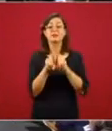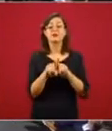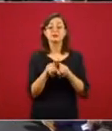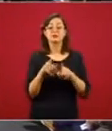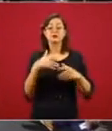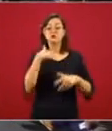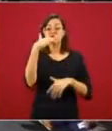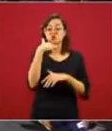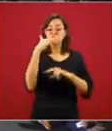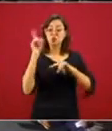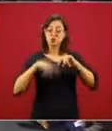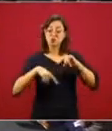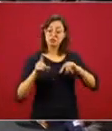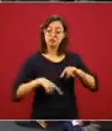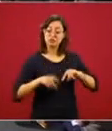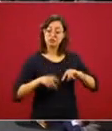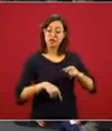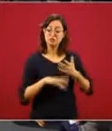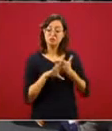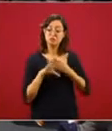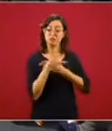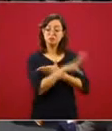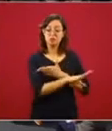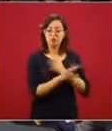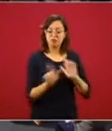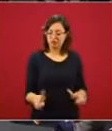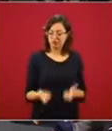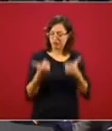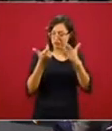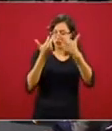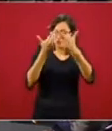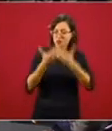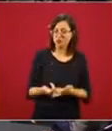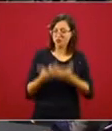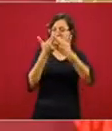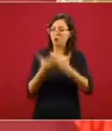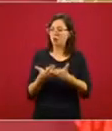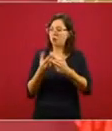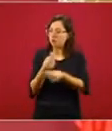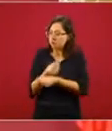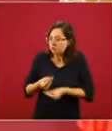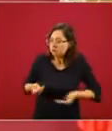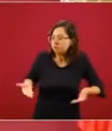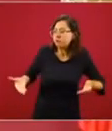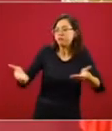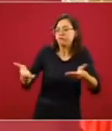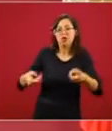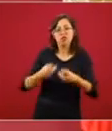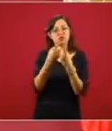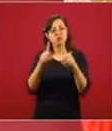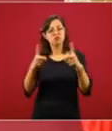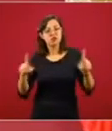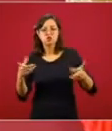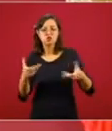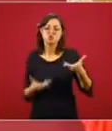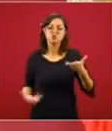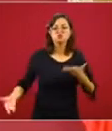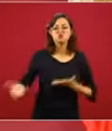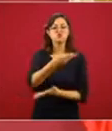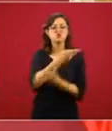fondos para el desarrollo y es lo que permite que haya bienestar en un